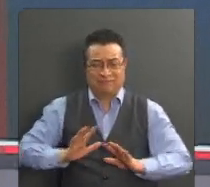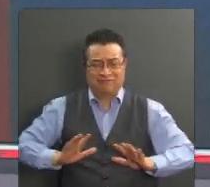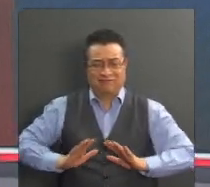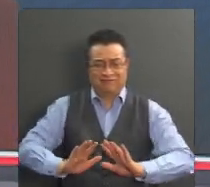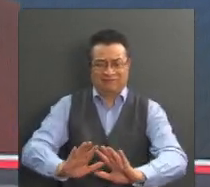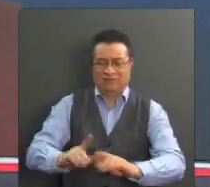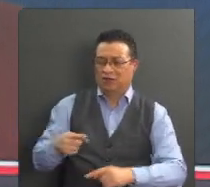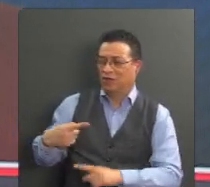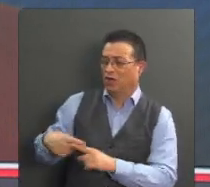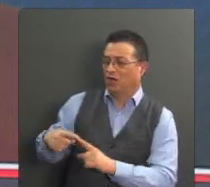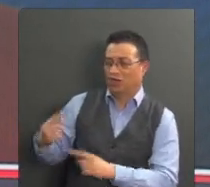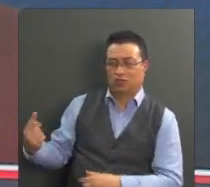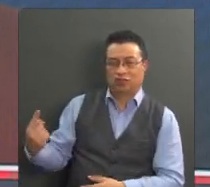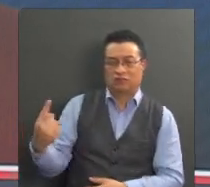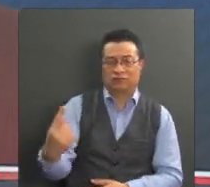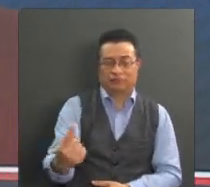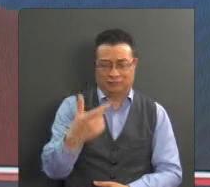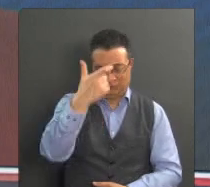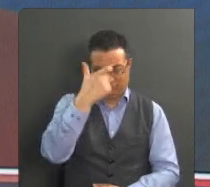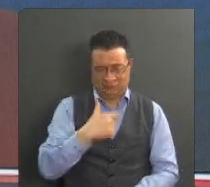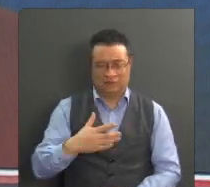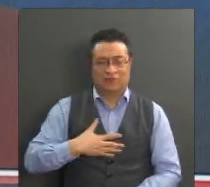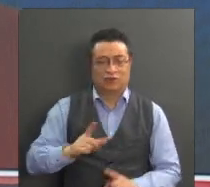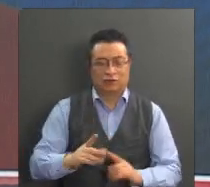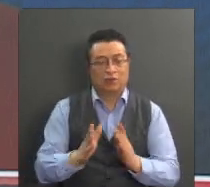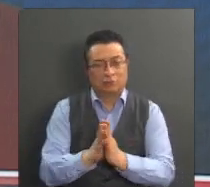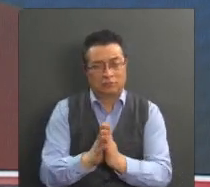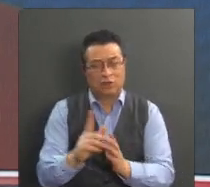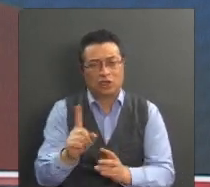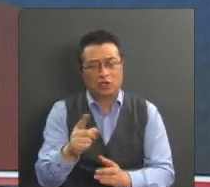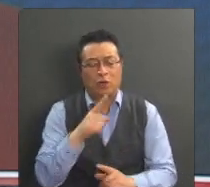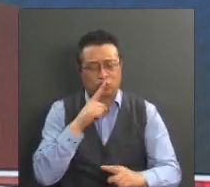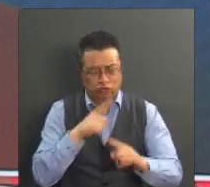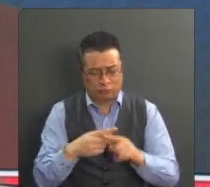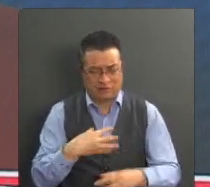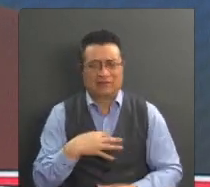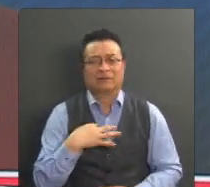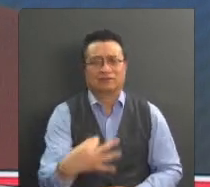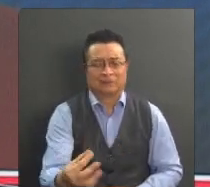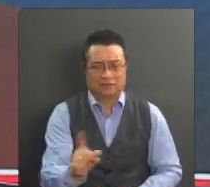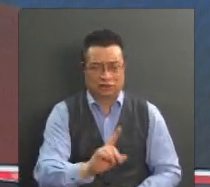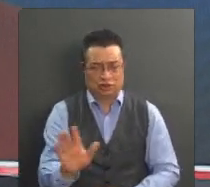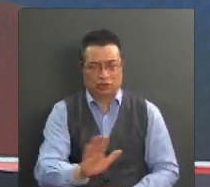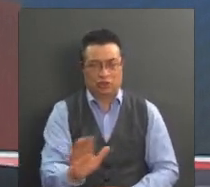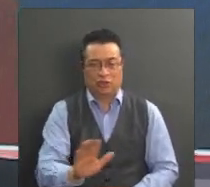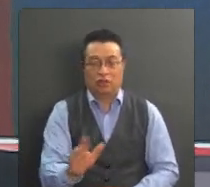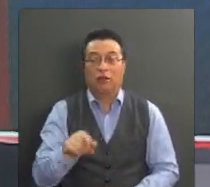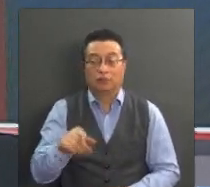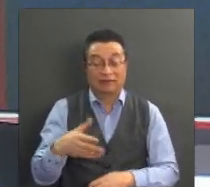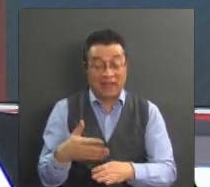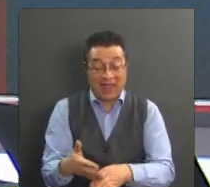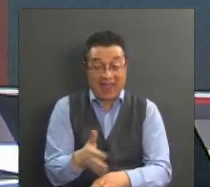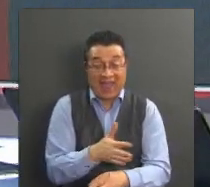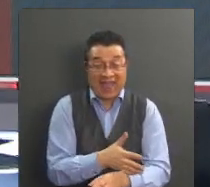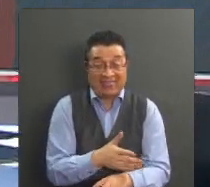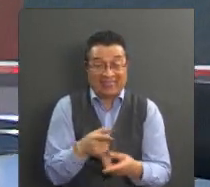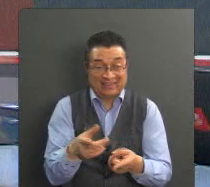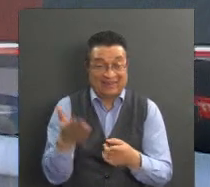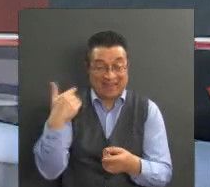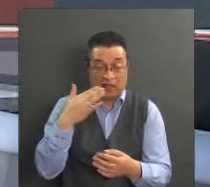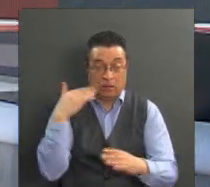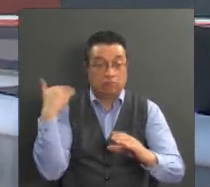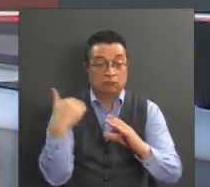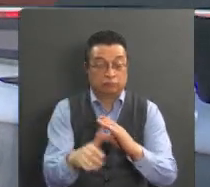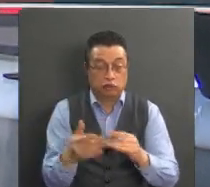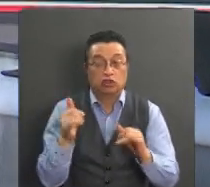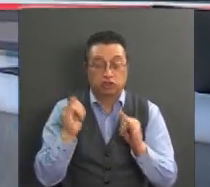lo requiera más que el suscrito. Le rogaría que no considere mi nombre. Esto antes incluso de que ya oficialmente sí se